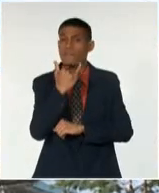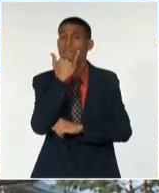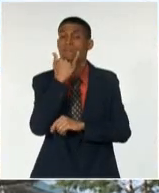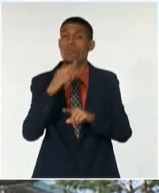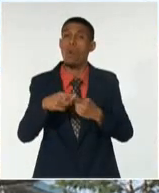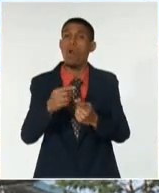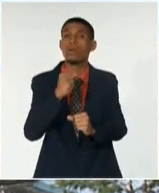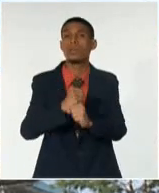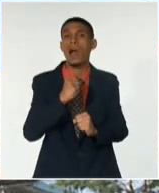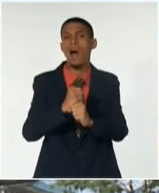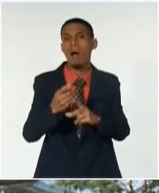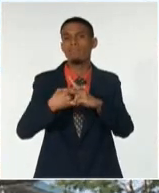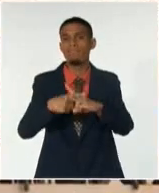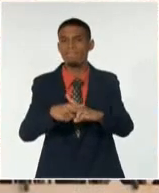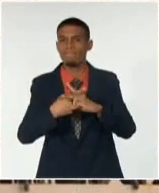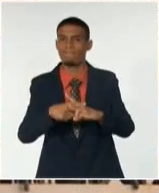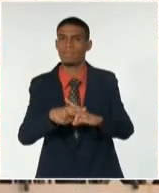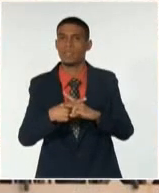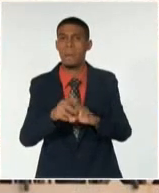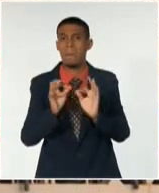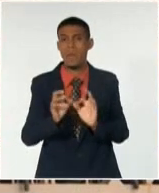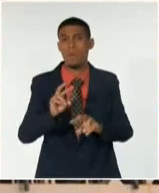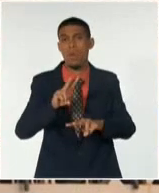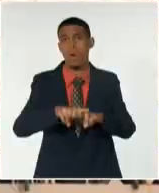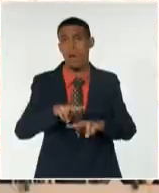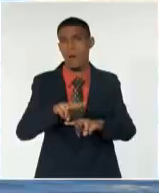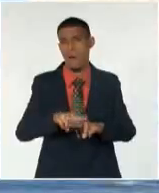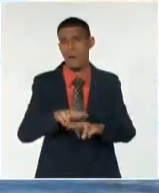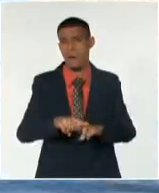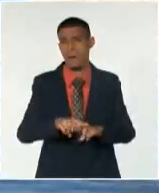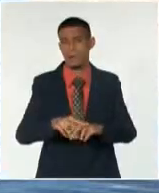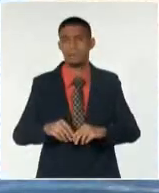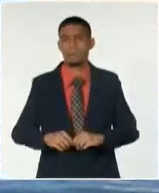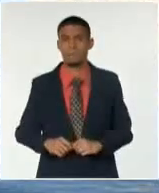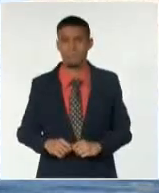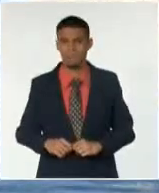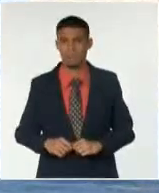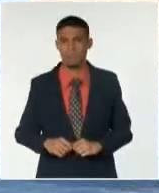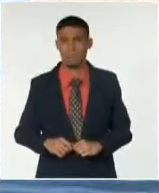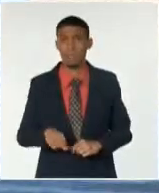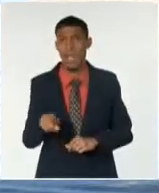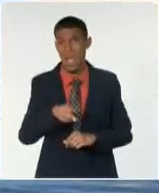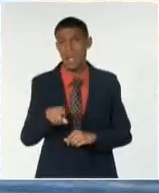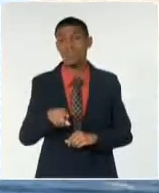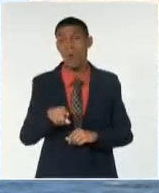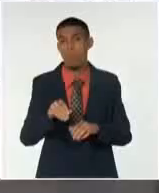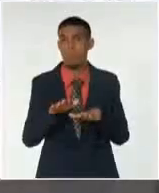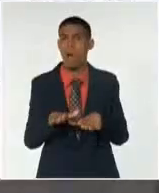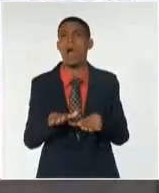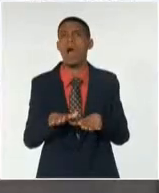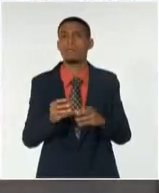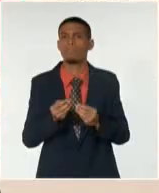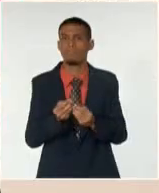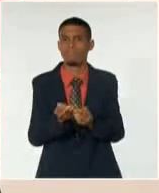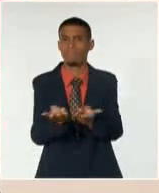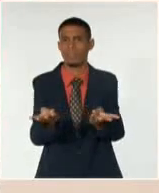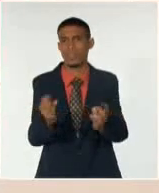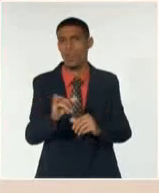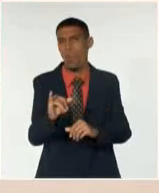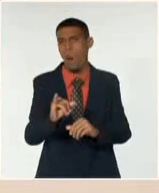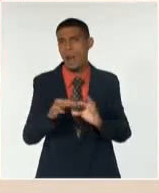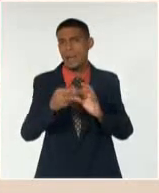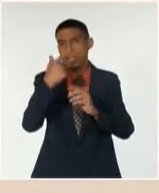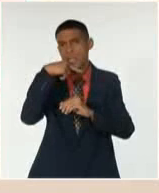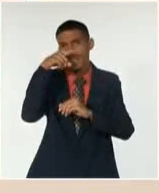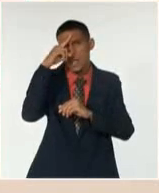trabajo de mantenimiento realizado en Puerto Escondido, que paralizó la entrega del gas a la generación de electricidad